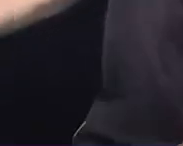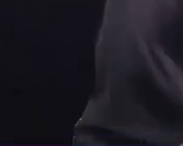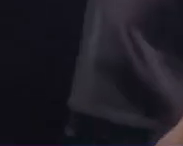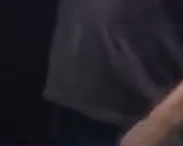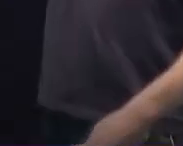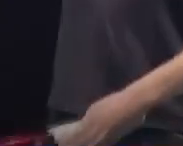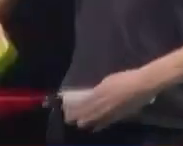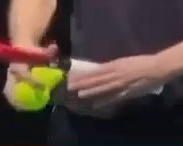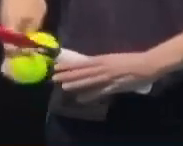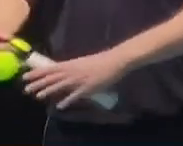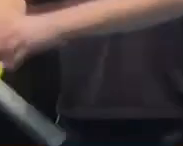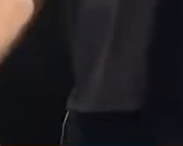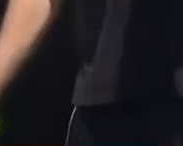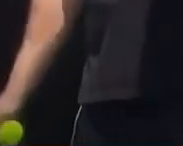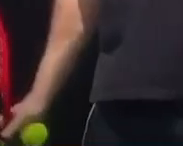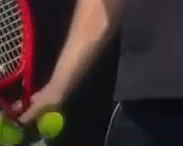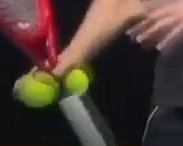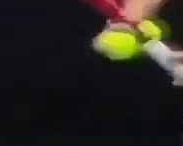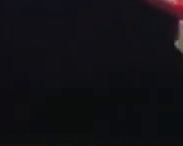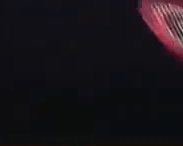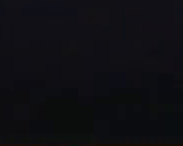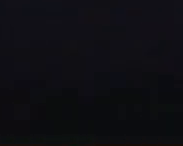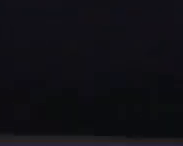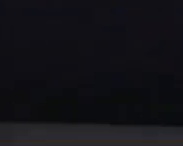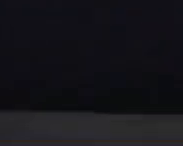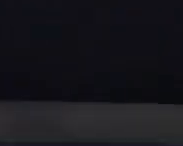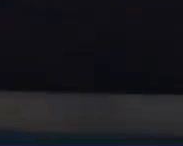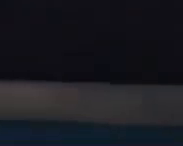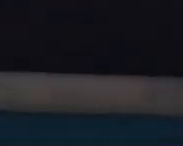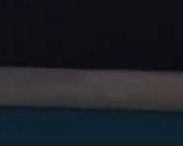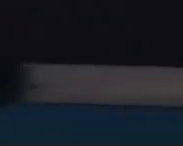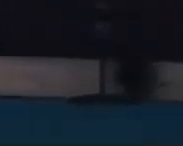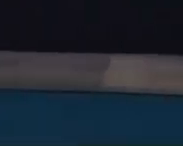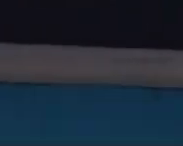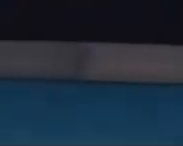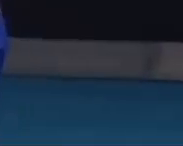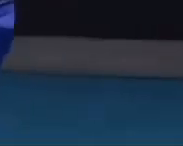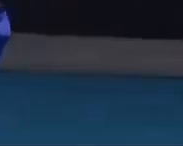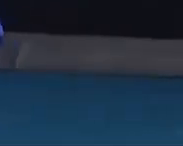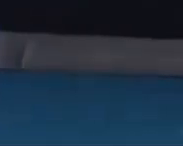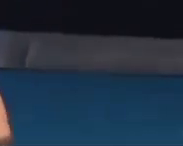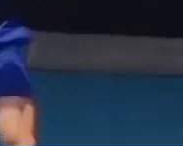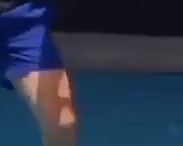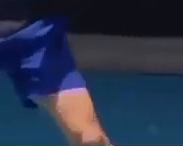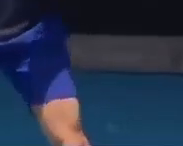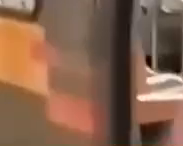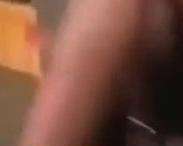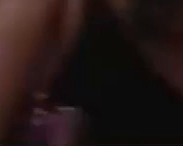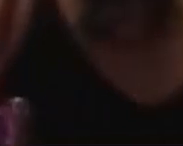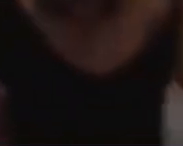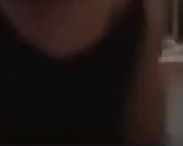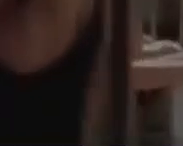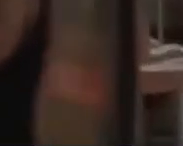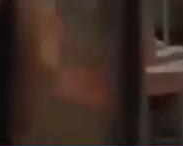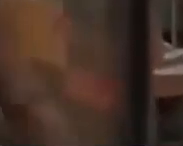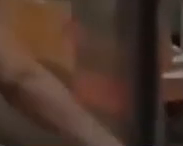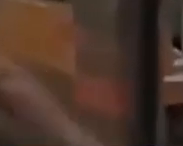Australia. Bueno, pues ahora, con la segunda revocación de su visa, los abogados de Djokovic han apelado la decisión.